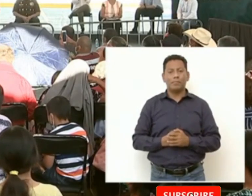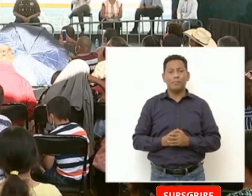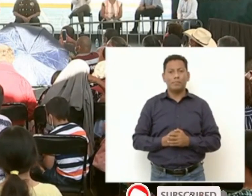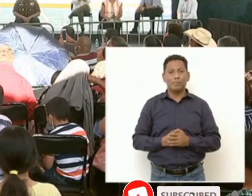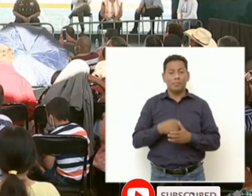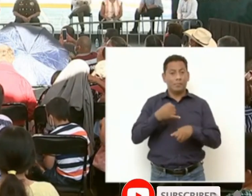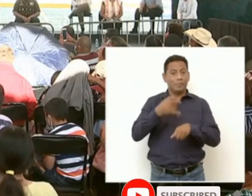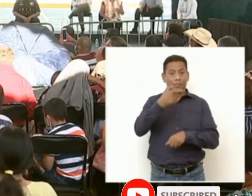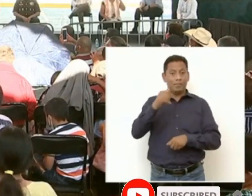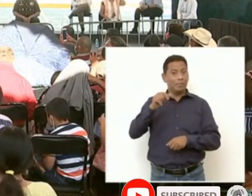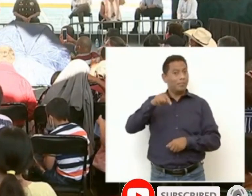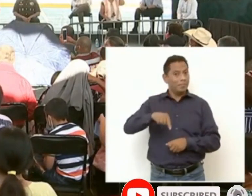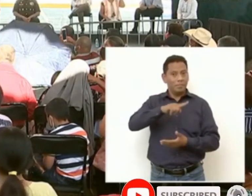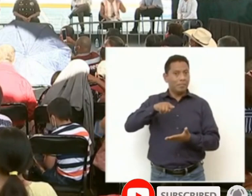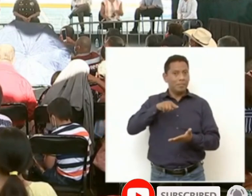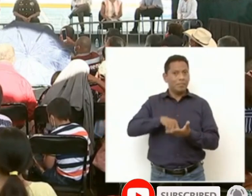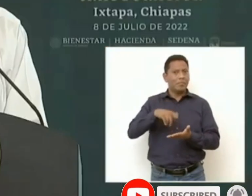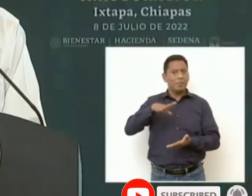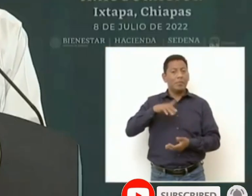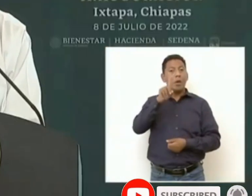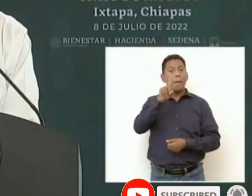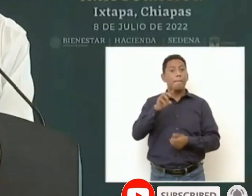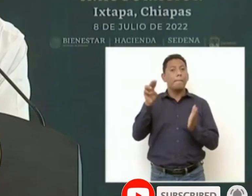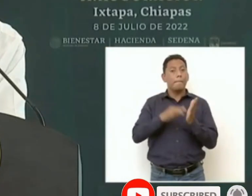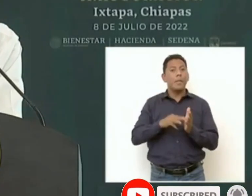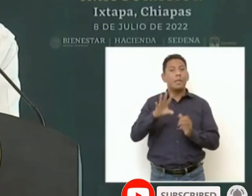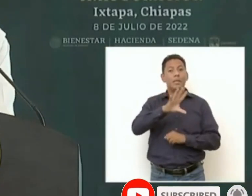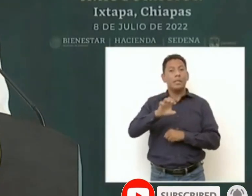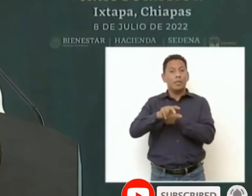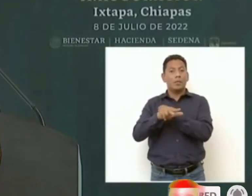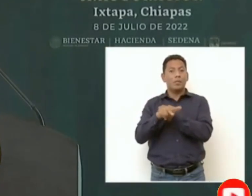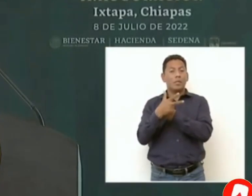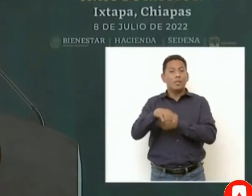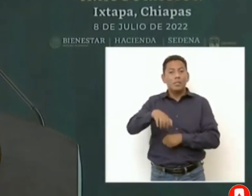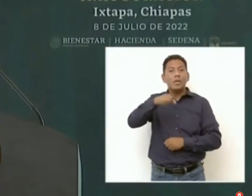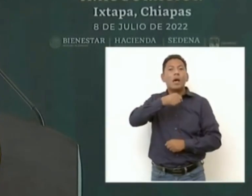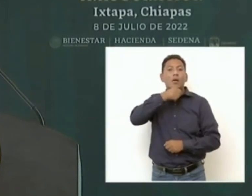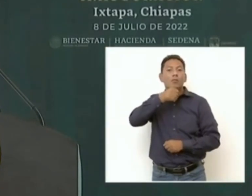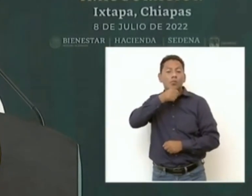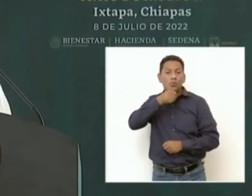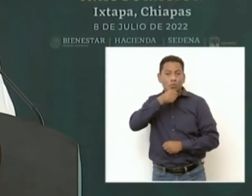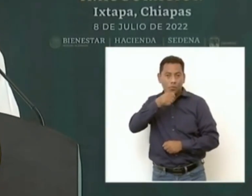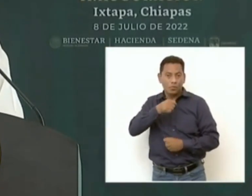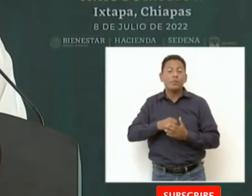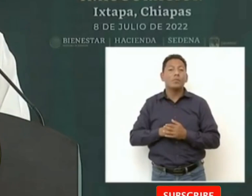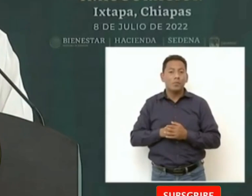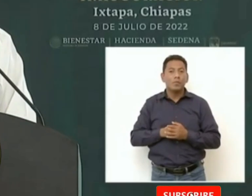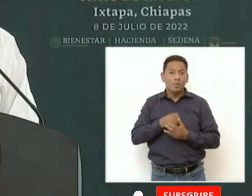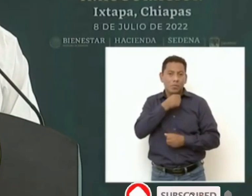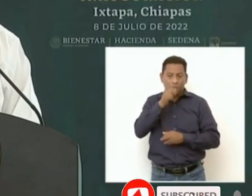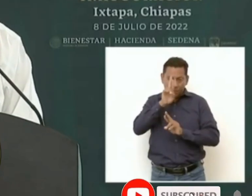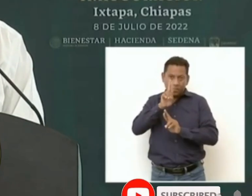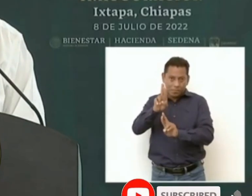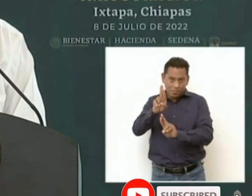Aquí en Iztapa son 1.513 adultos mayores, ancianos